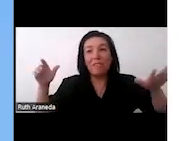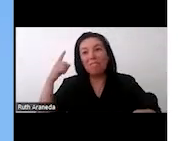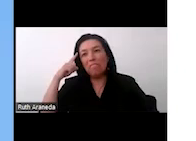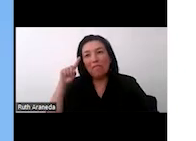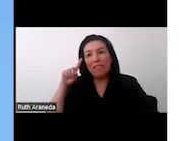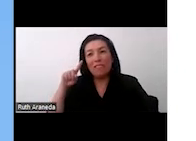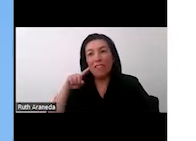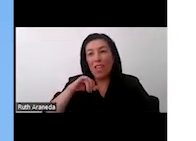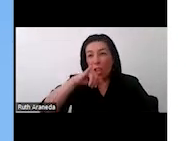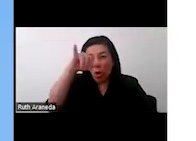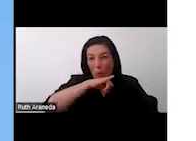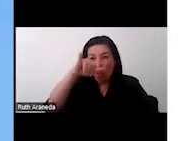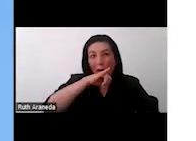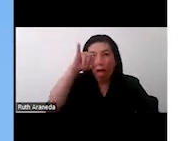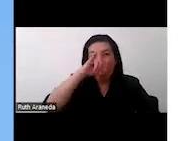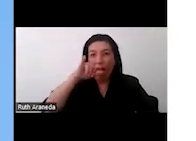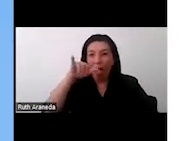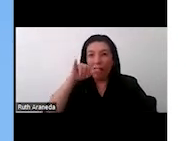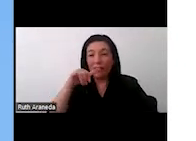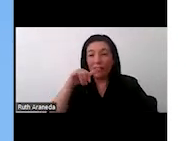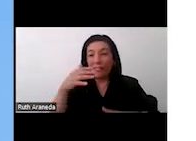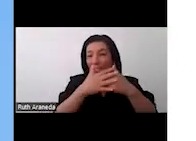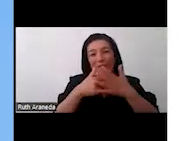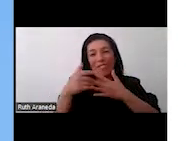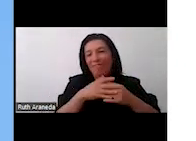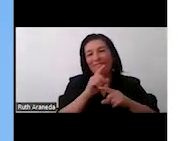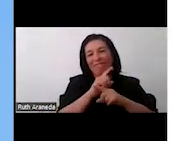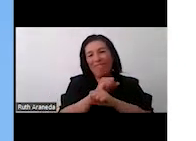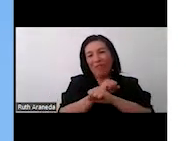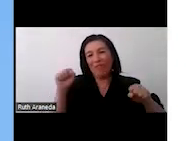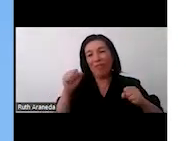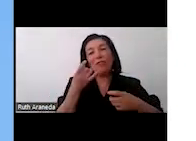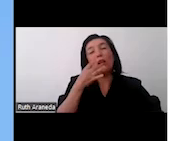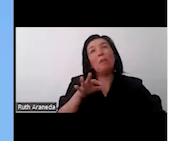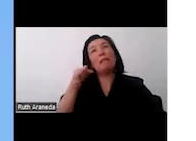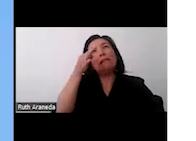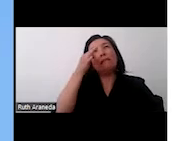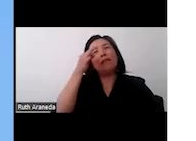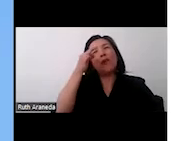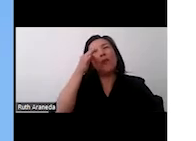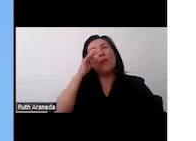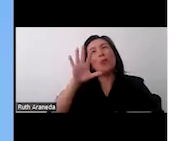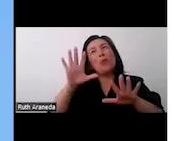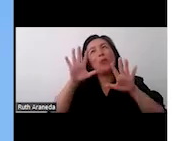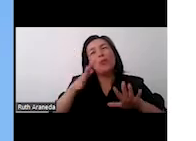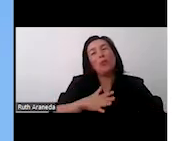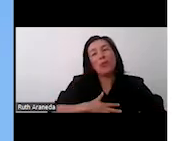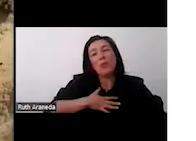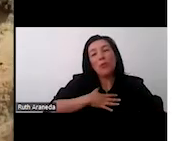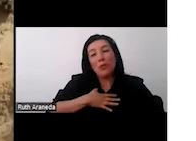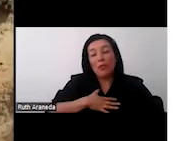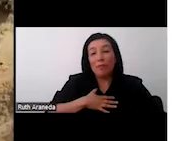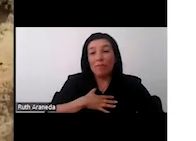vamos a tener esta sensación de vuelo, entonces es algo que nosotros admiramos con mucha pasión. Y